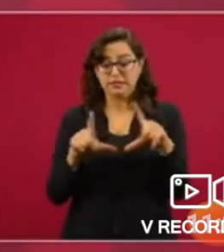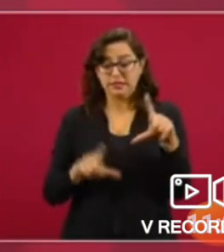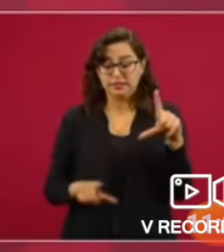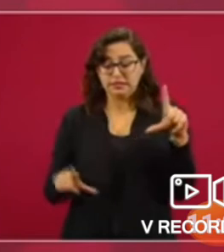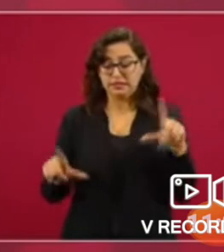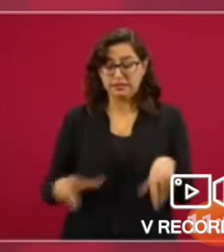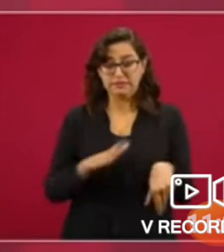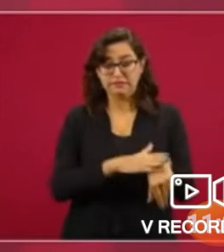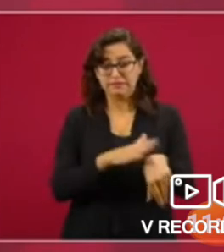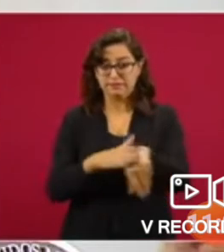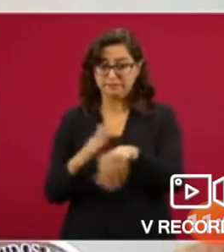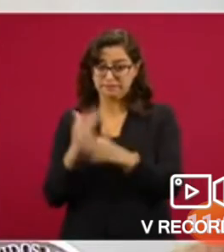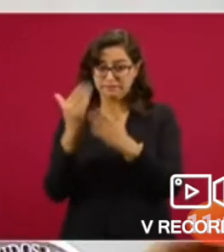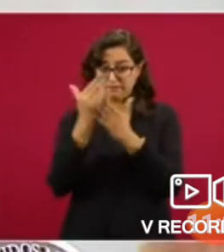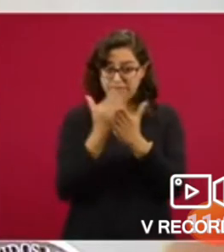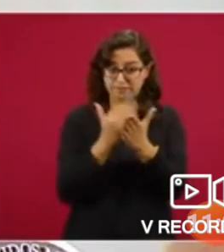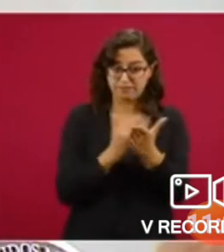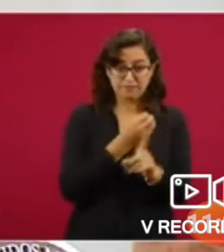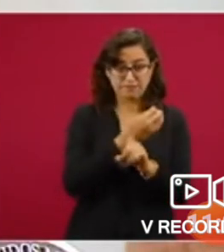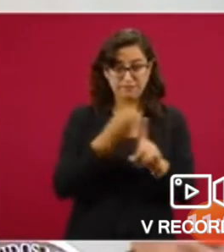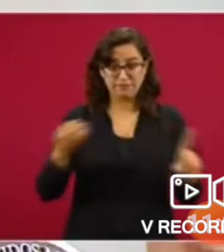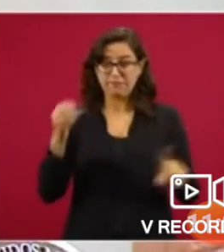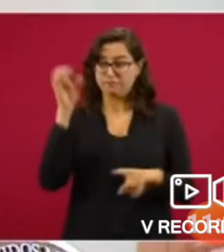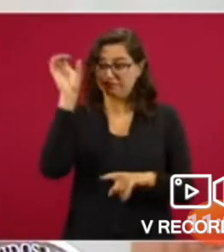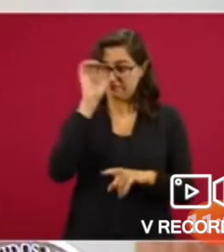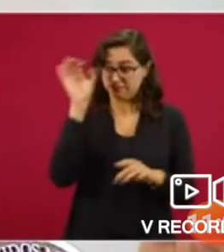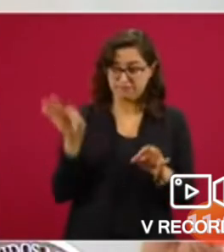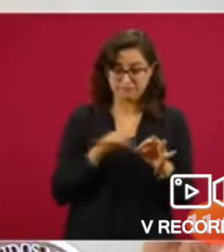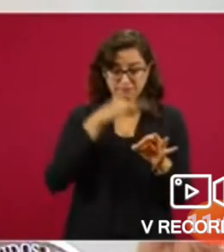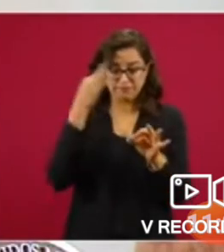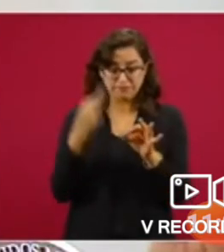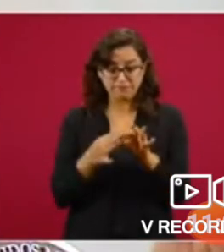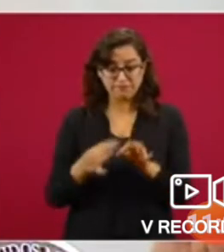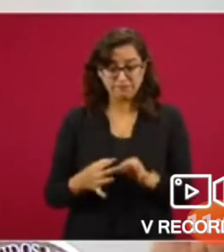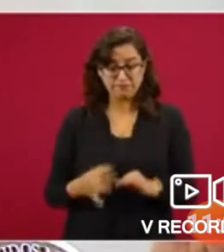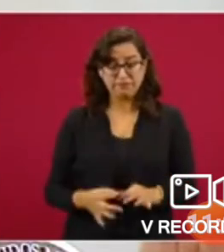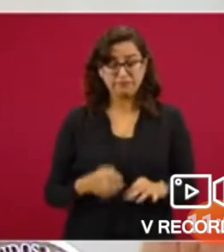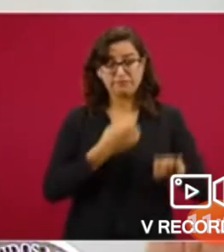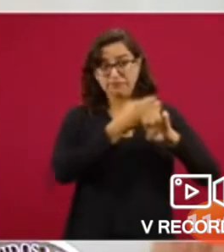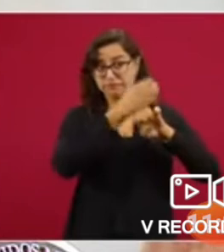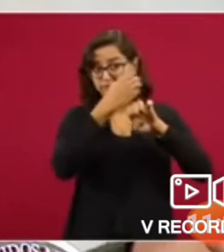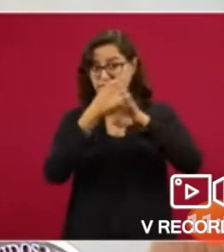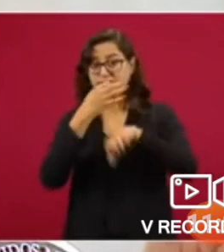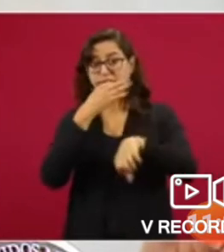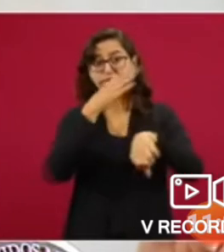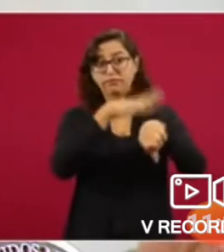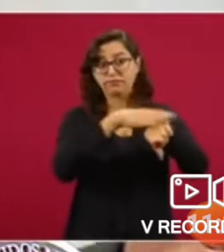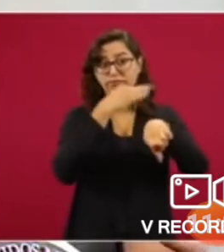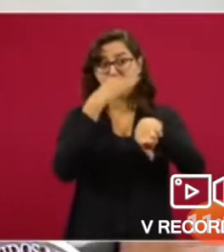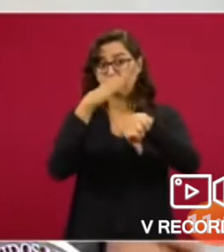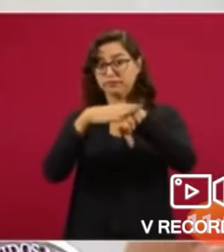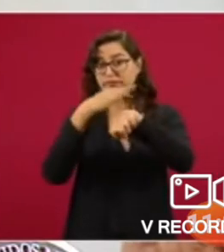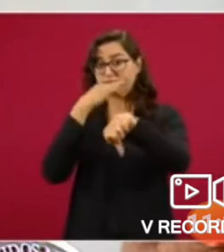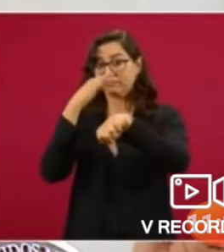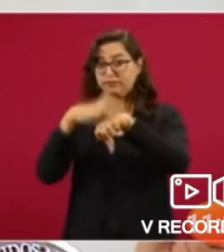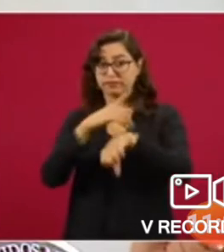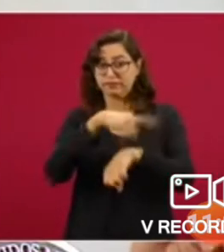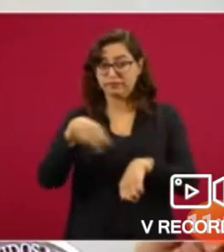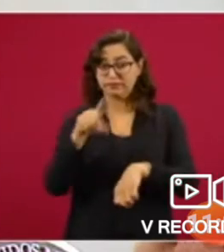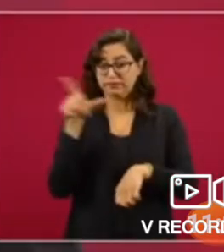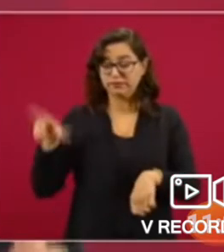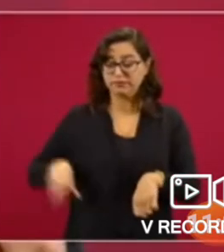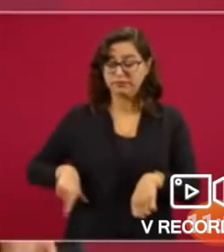trazable, rigurosa, técnica, científica, a las autoridades estatales de salud, que son los